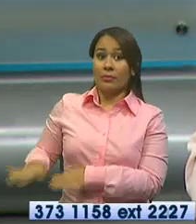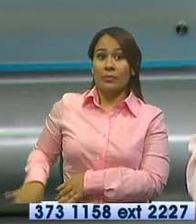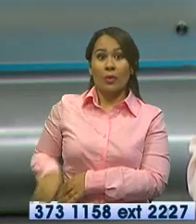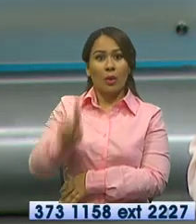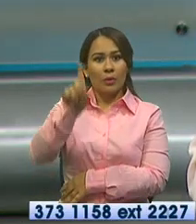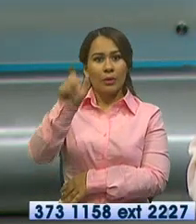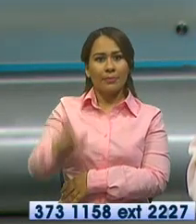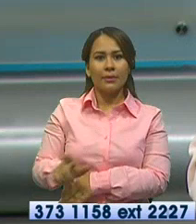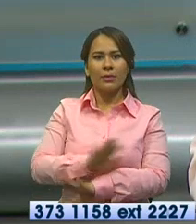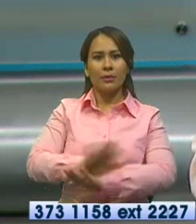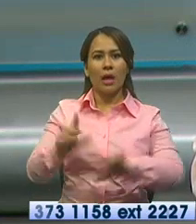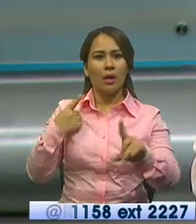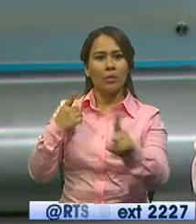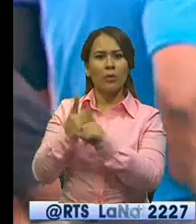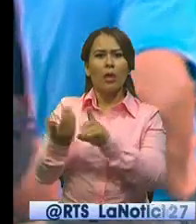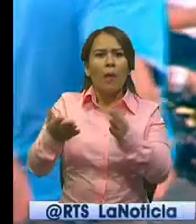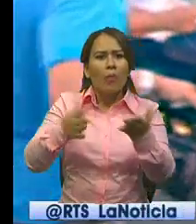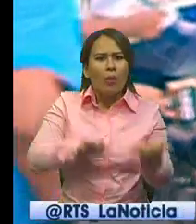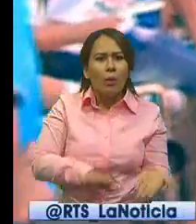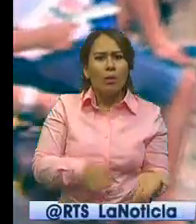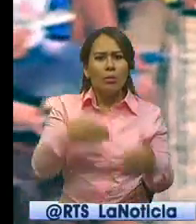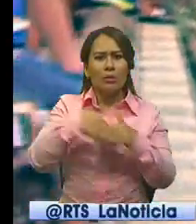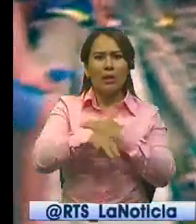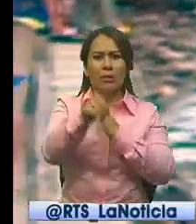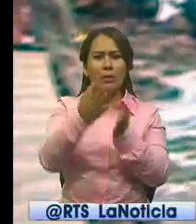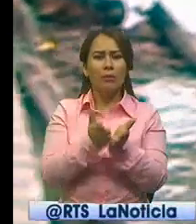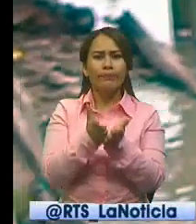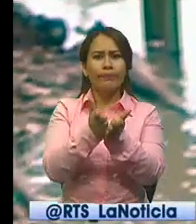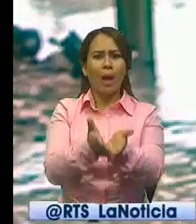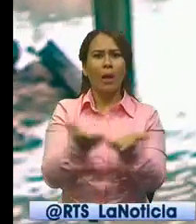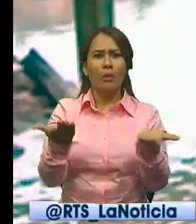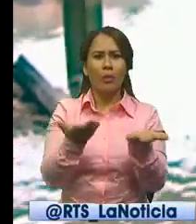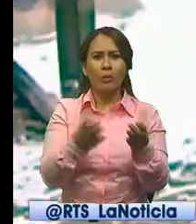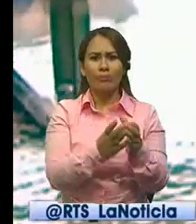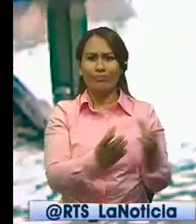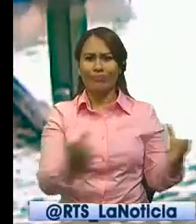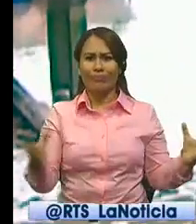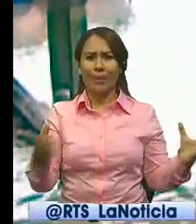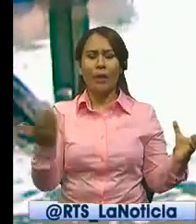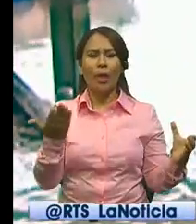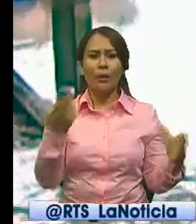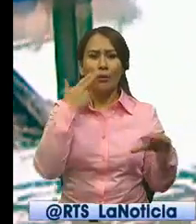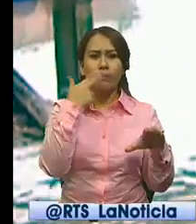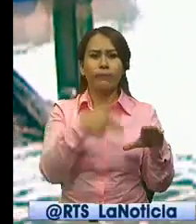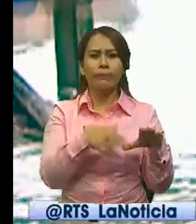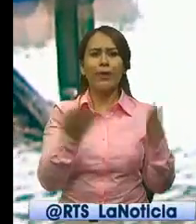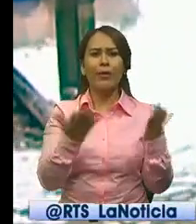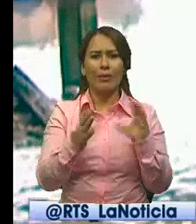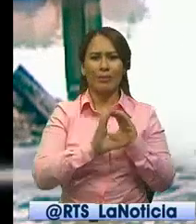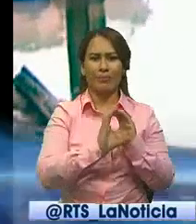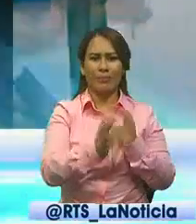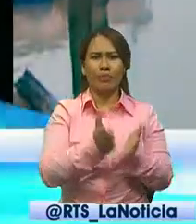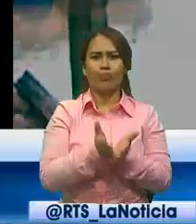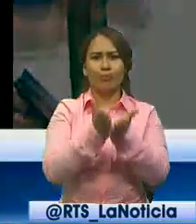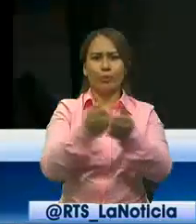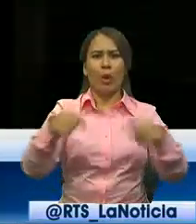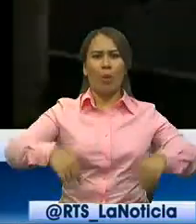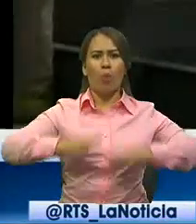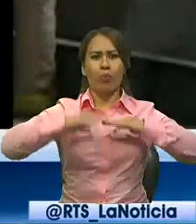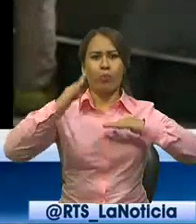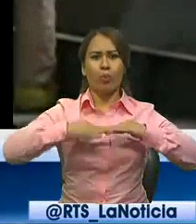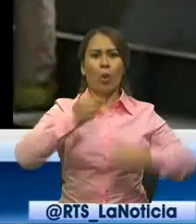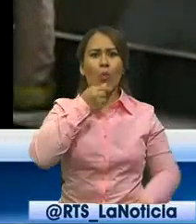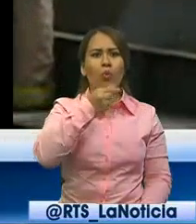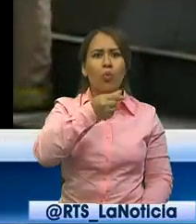Una persona fue hallada sin vida en el interior de una embarcación cisterna de almacenamiento de combustible en el muelle 297 del Guasmo Norte